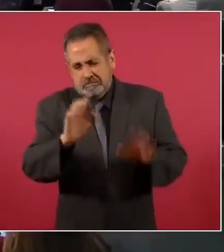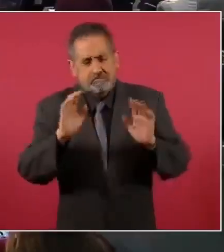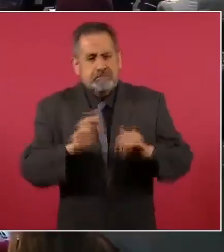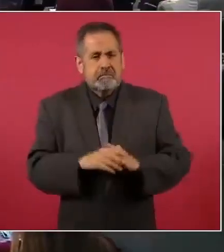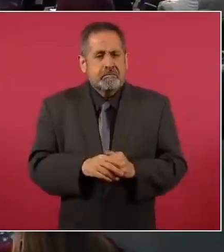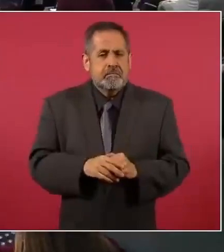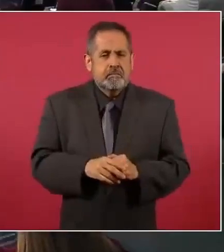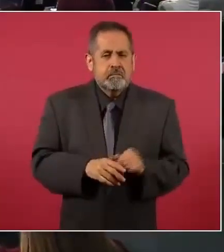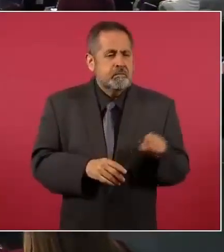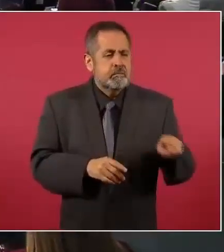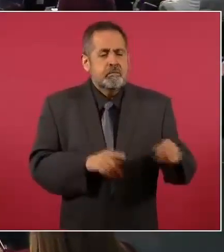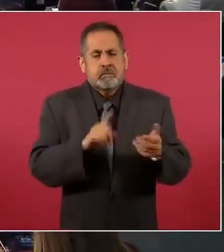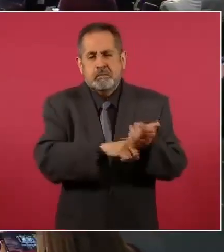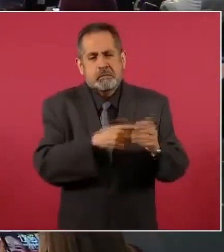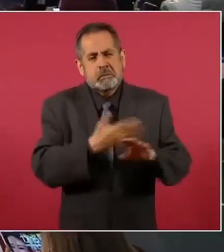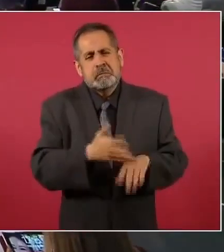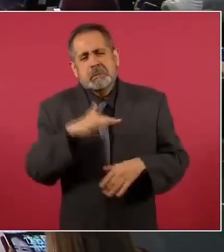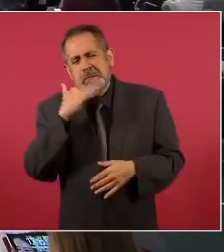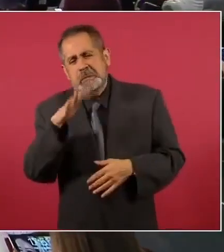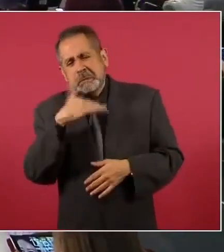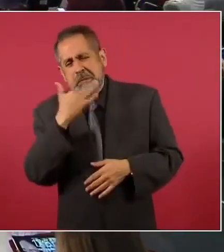de cómo son muy corruptos,